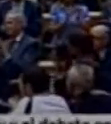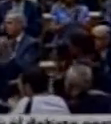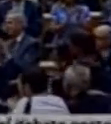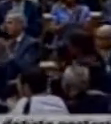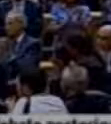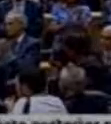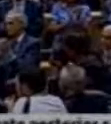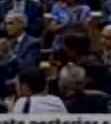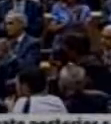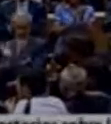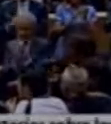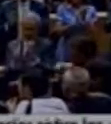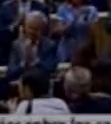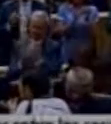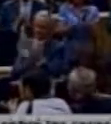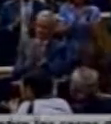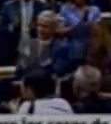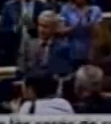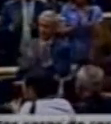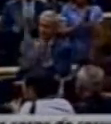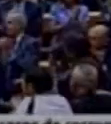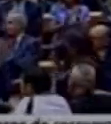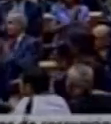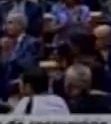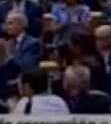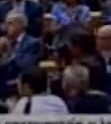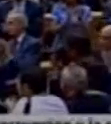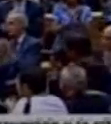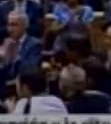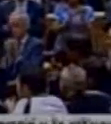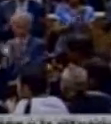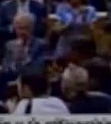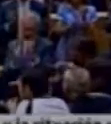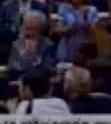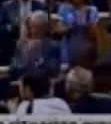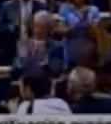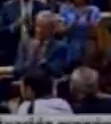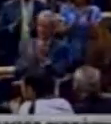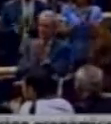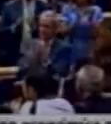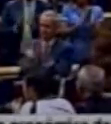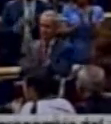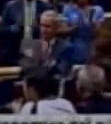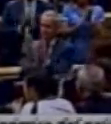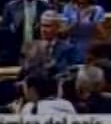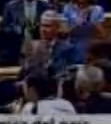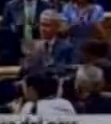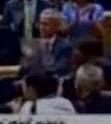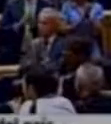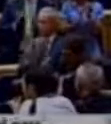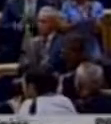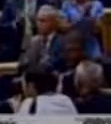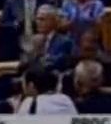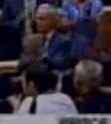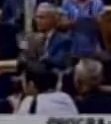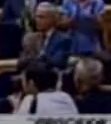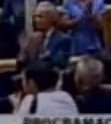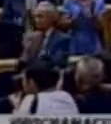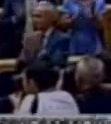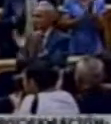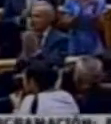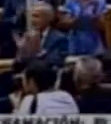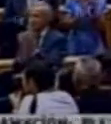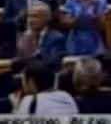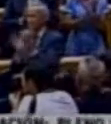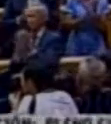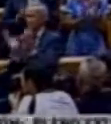Me equivoqué al mantener la confianza en alguien que ahora sabemos que no la merecía. Es lo que ha dicho el presidente del Gobierno sobre Bárcenas en una comparecencia